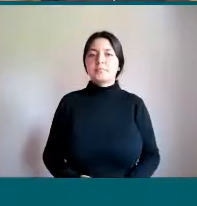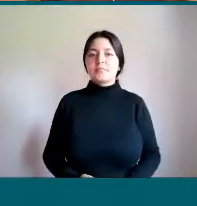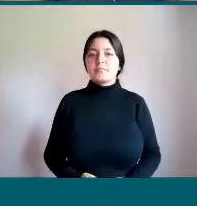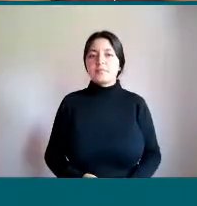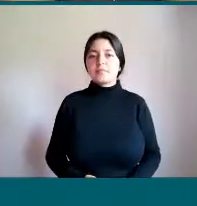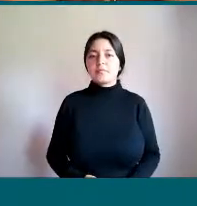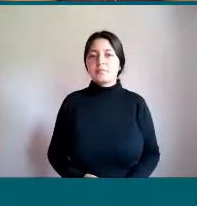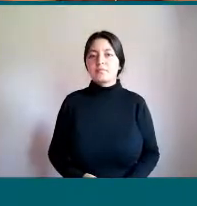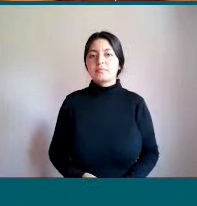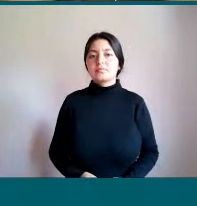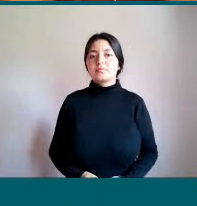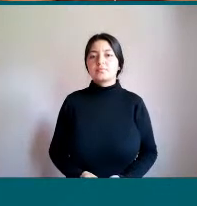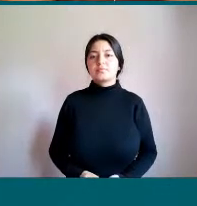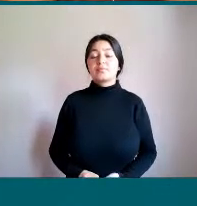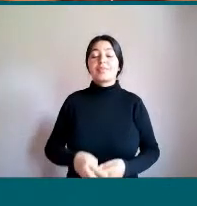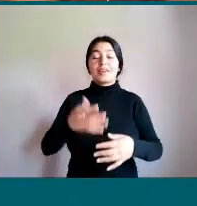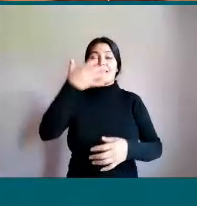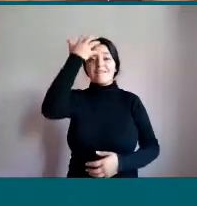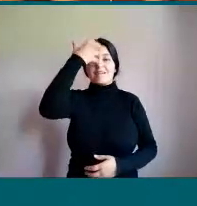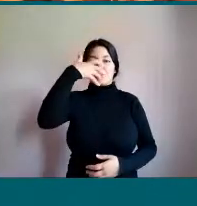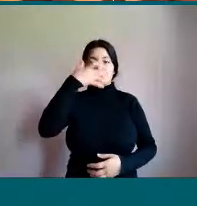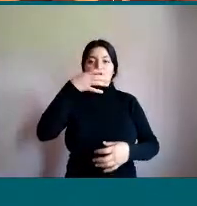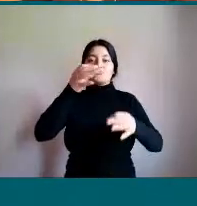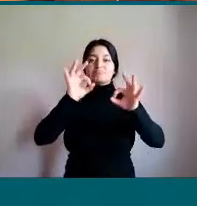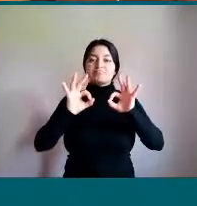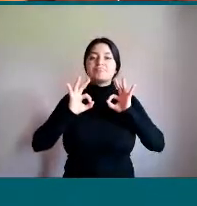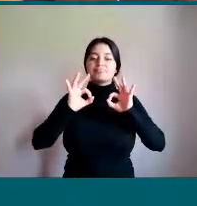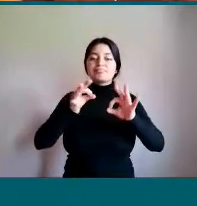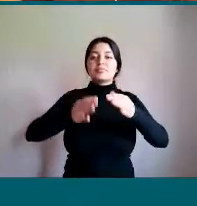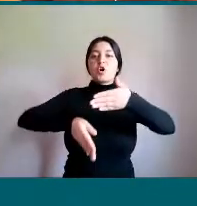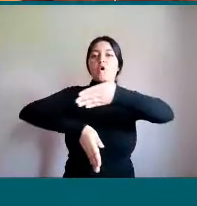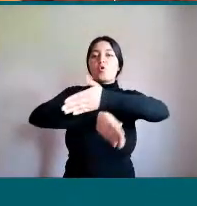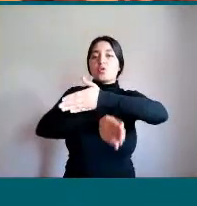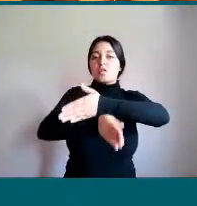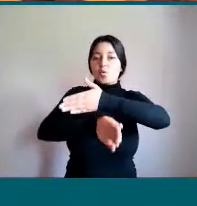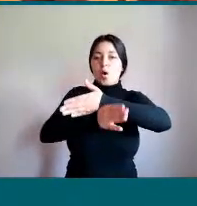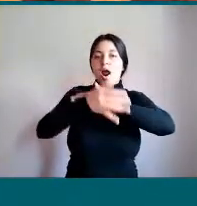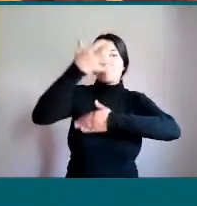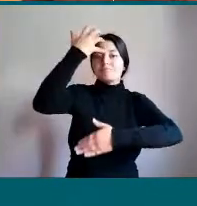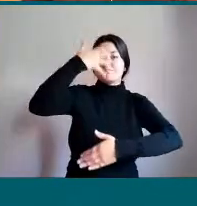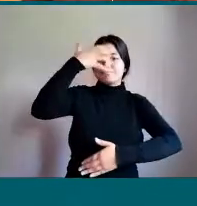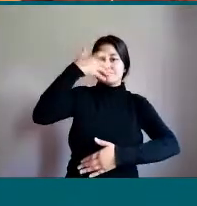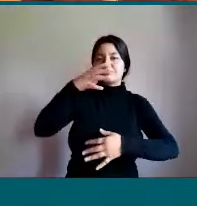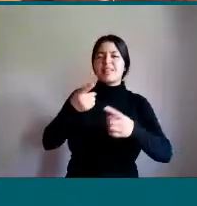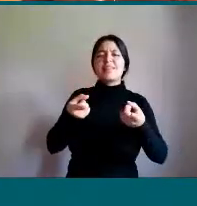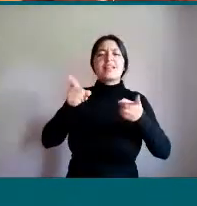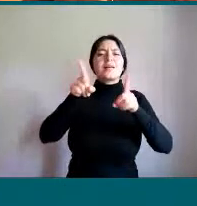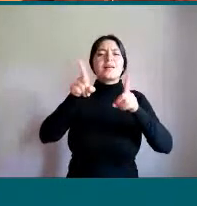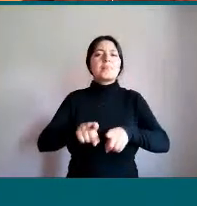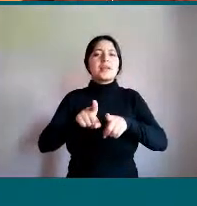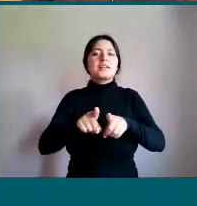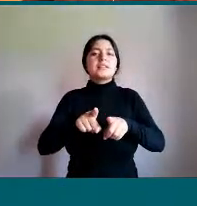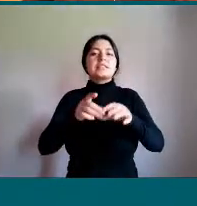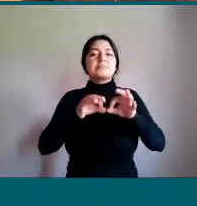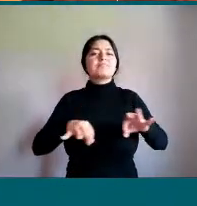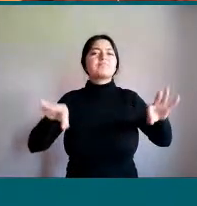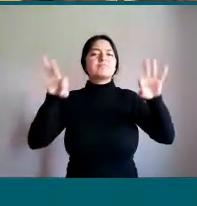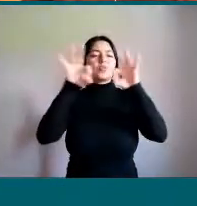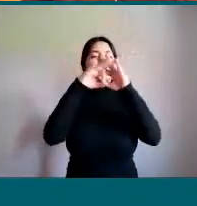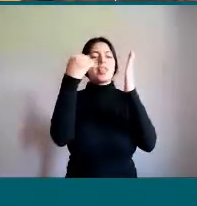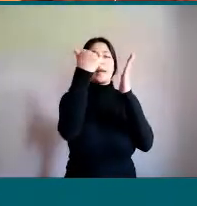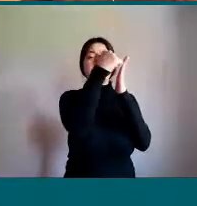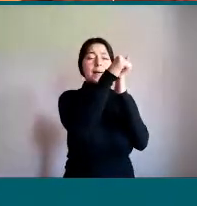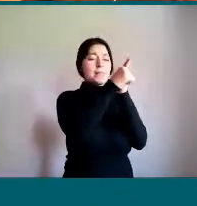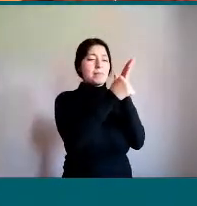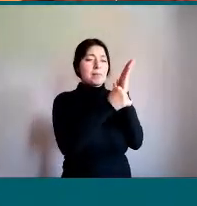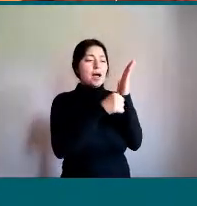retroalimentación constante y de calidad. Además, que me sirva esta evaluación para romper con la tiranía de los contenidos.